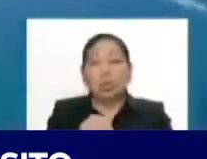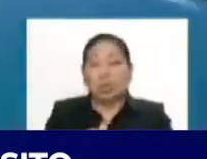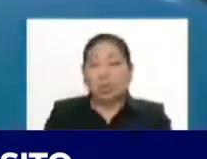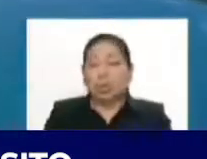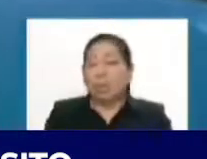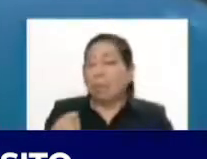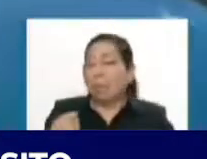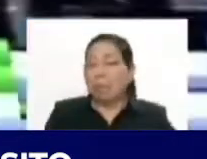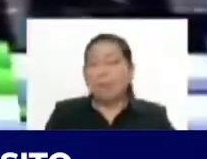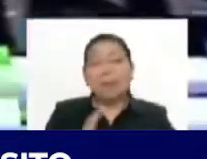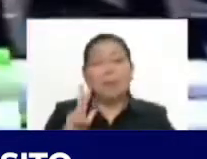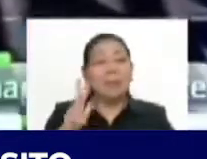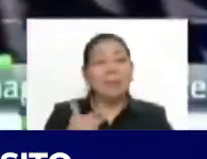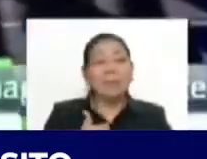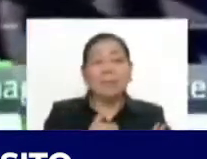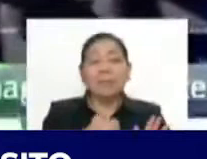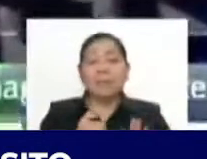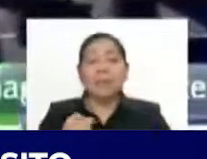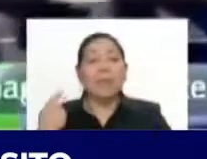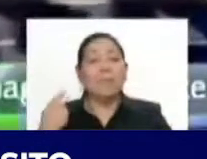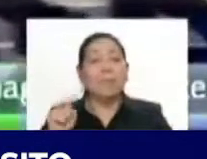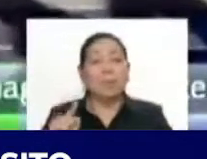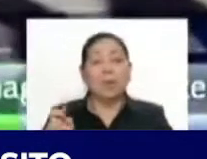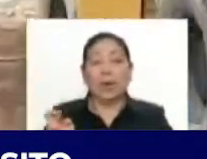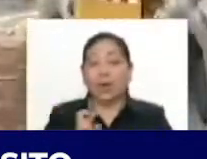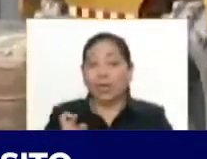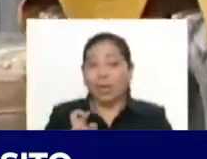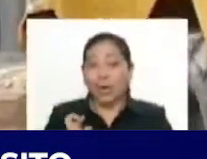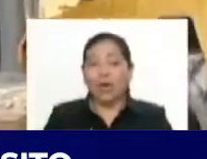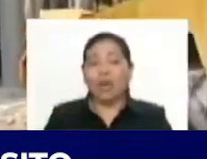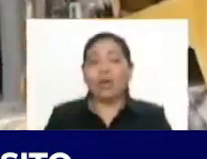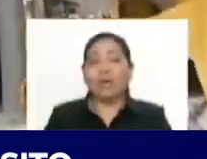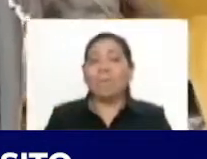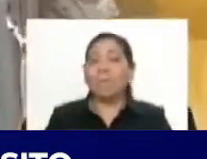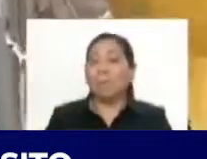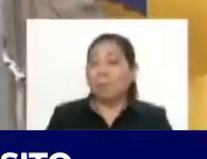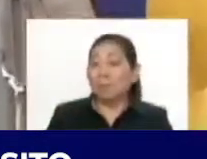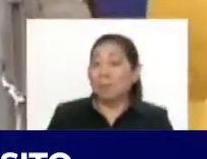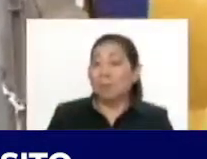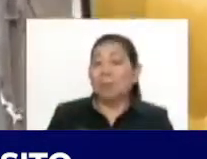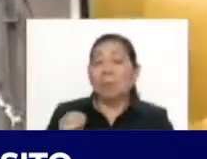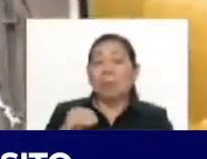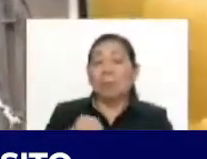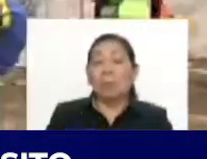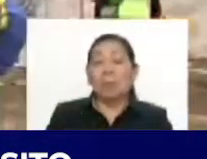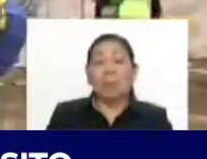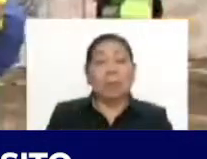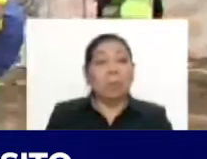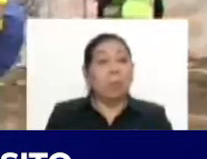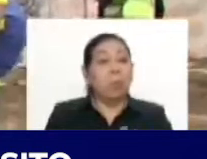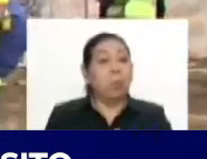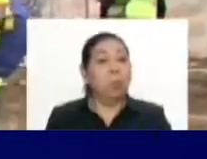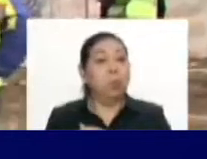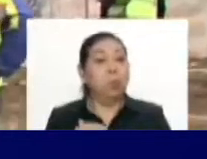megapuerto. En total, se invertirán 3.600 millones de dólares. Según trascendió, constituirá un gatillo de